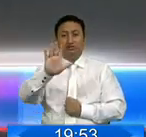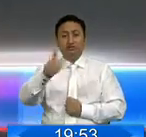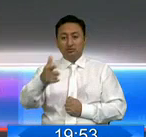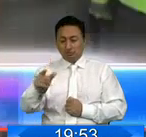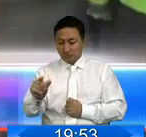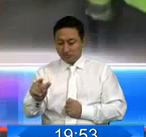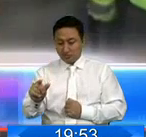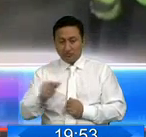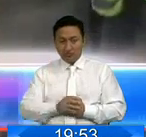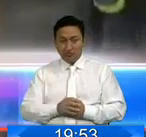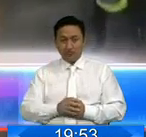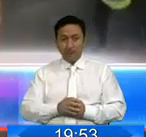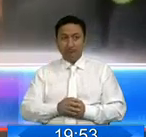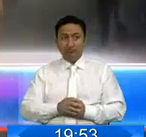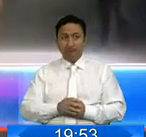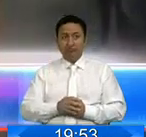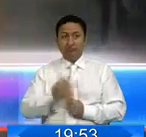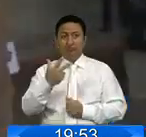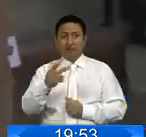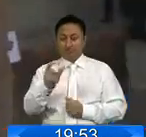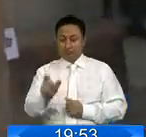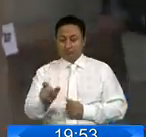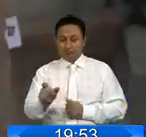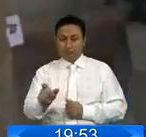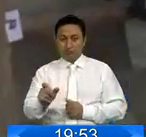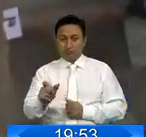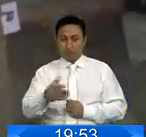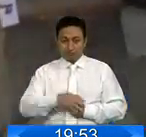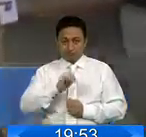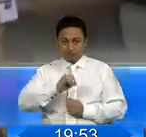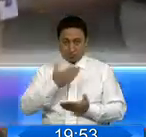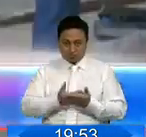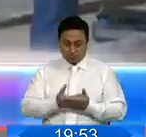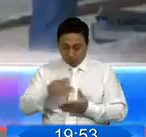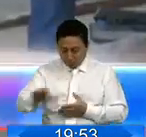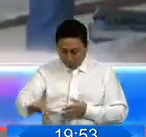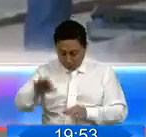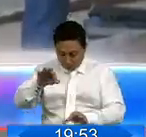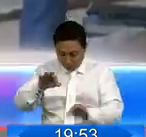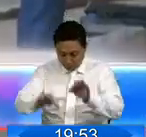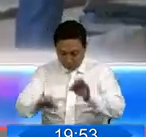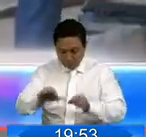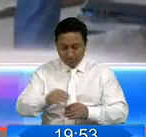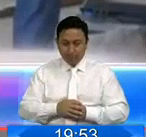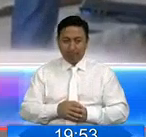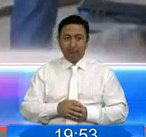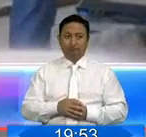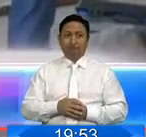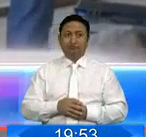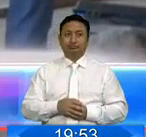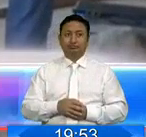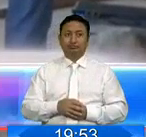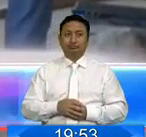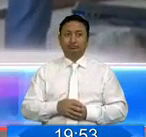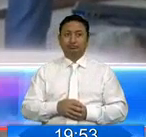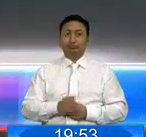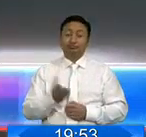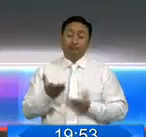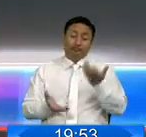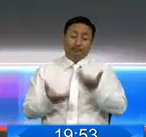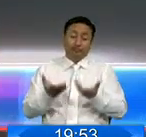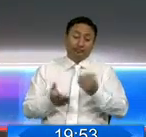y tenemos tres balas que se lograron levantar aquí en la escena. Aparentemente es